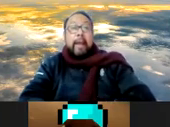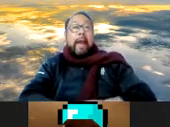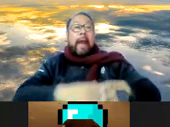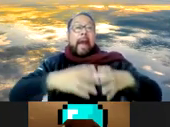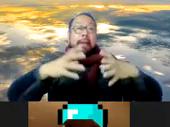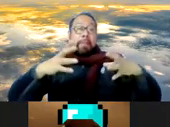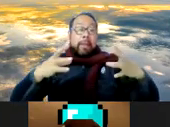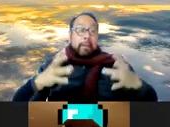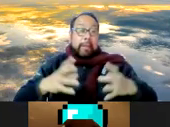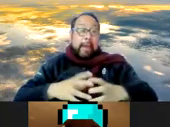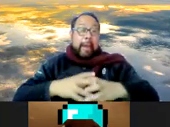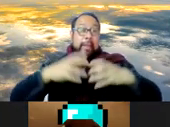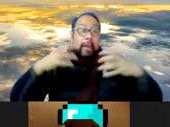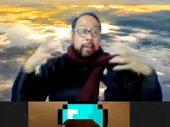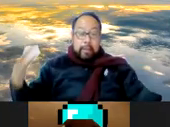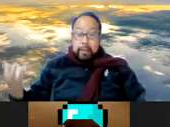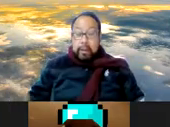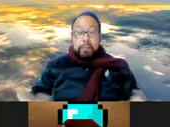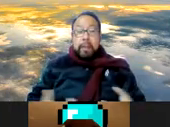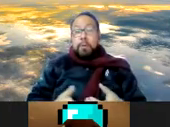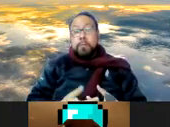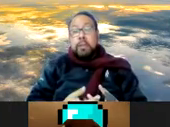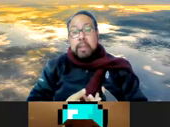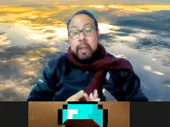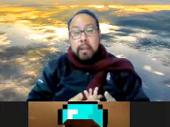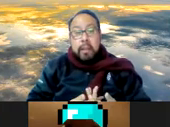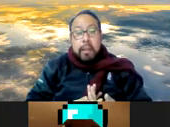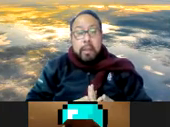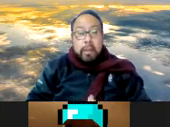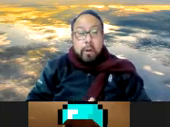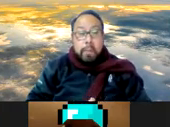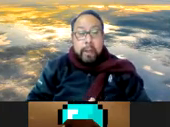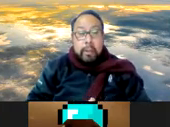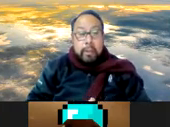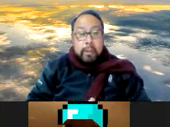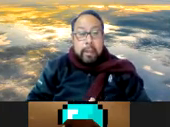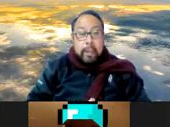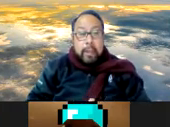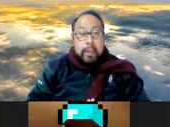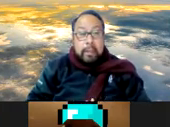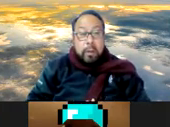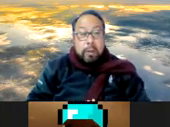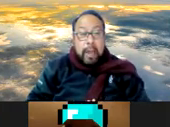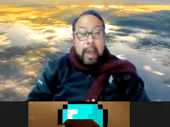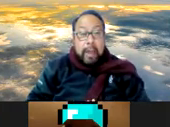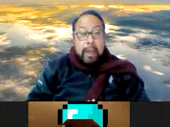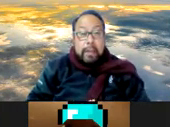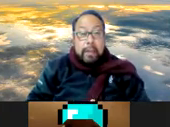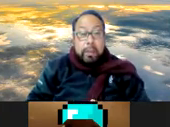pueden adaptarse y agrandarse, darles más profundidad y convertirse en